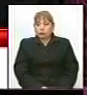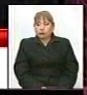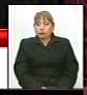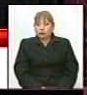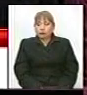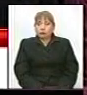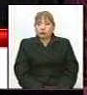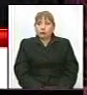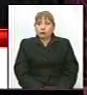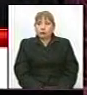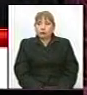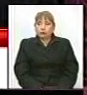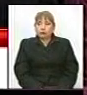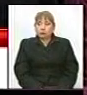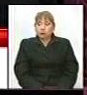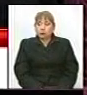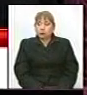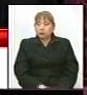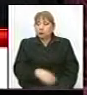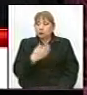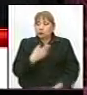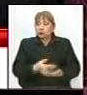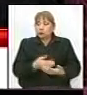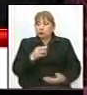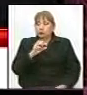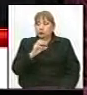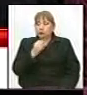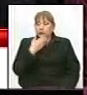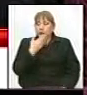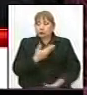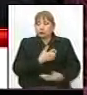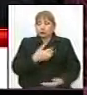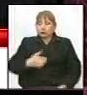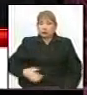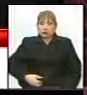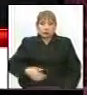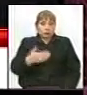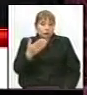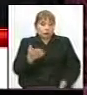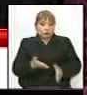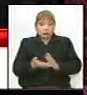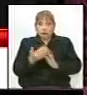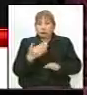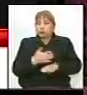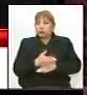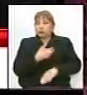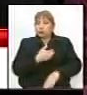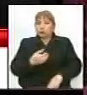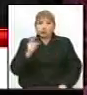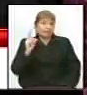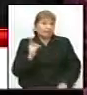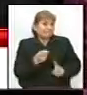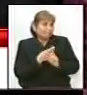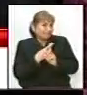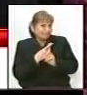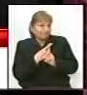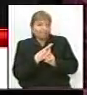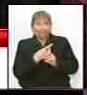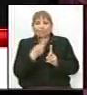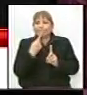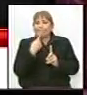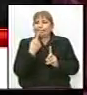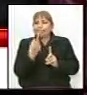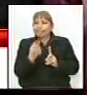OMPE. Muchas gracias, presidente. Y a través de la presidencia, lo primero que quiero